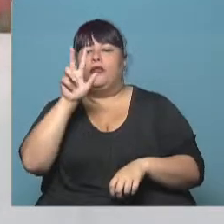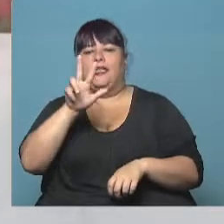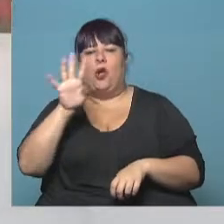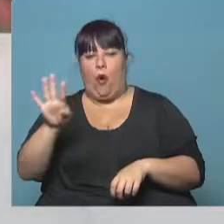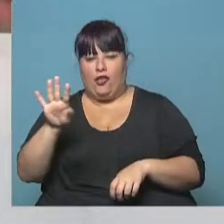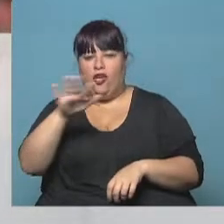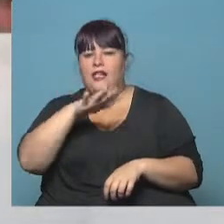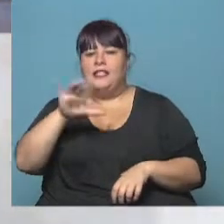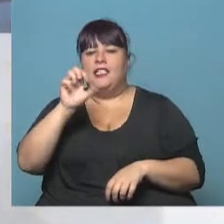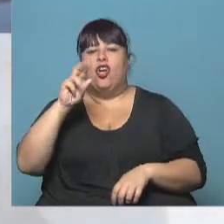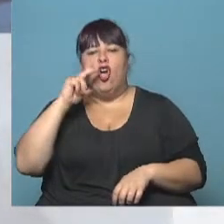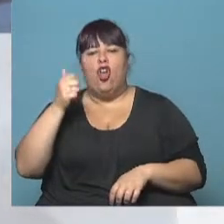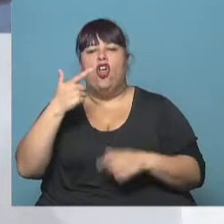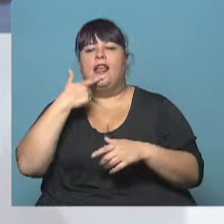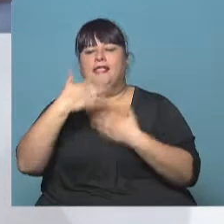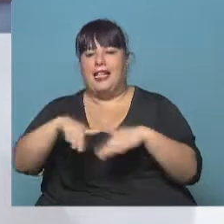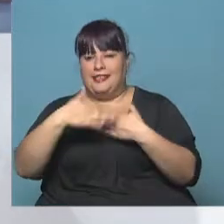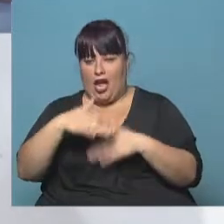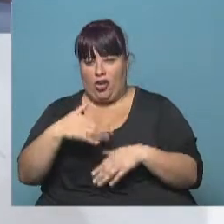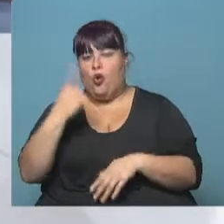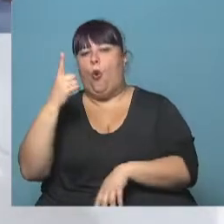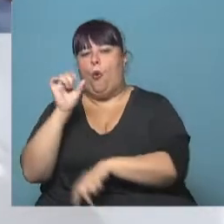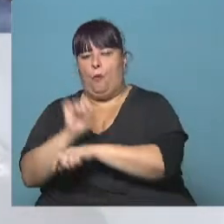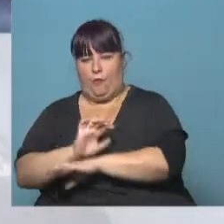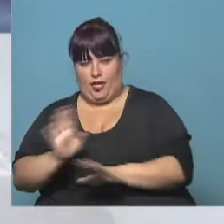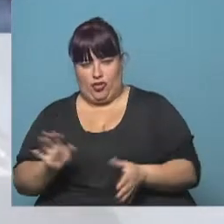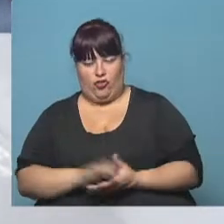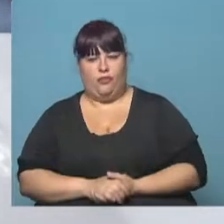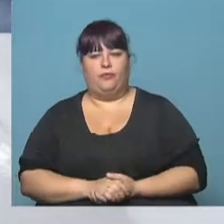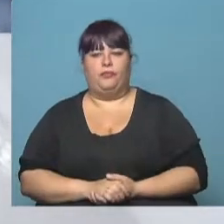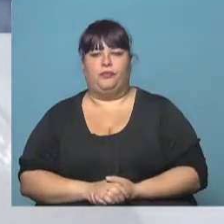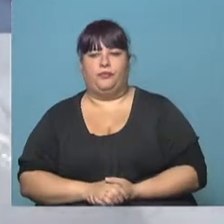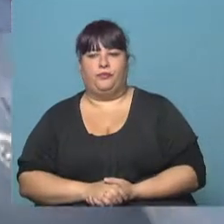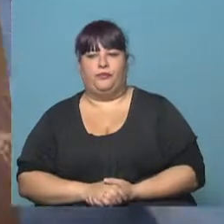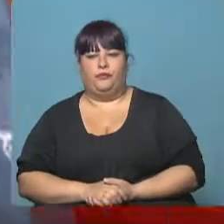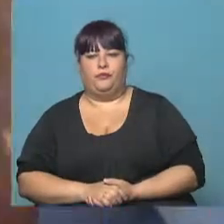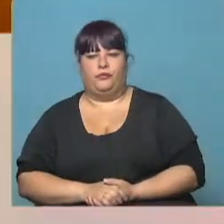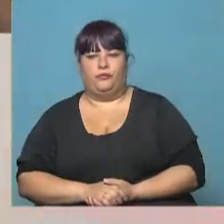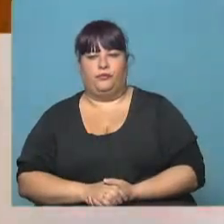ruta 34 a la altura de Colonia Santa Rosa. Hay un detenido.